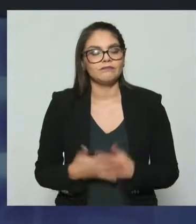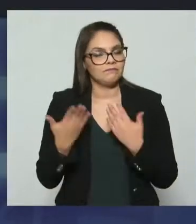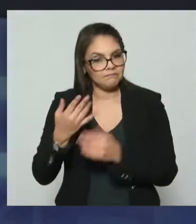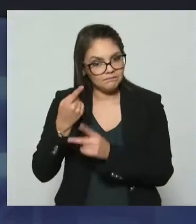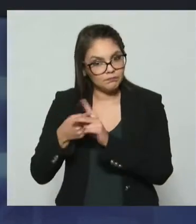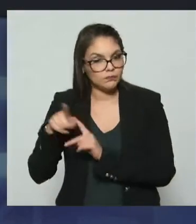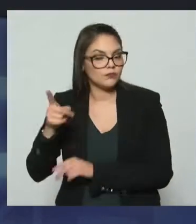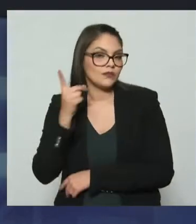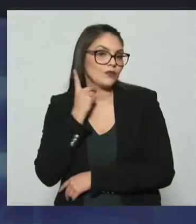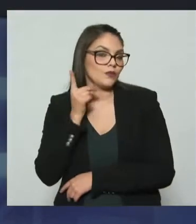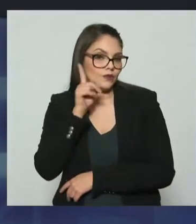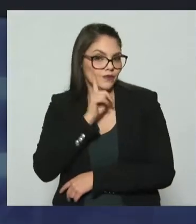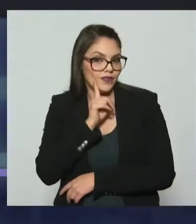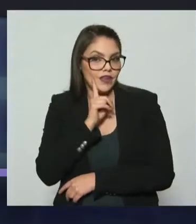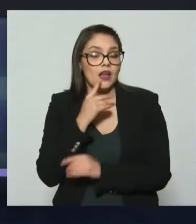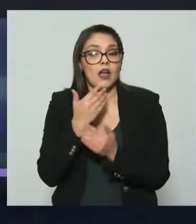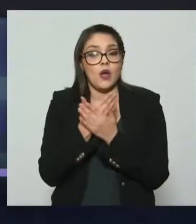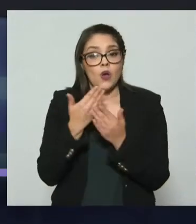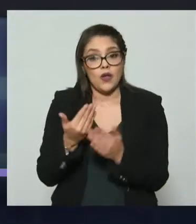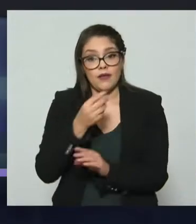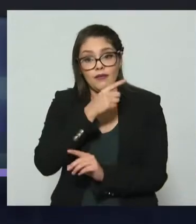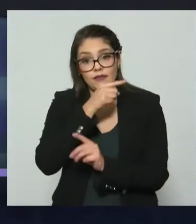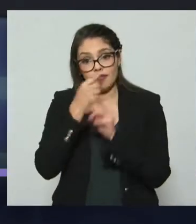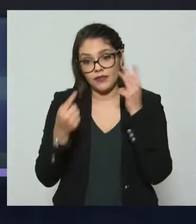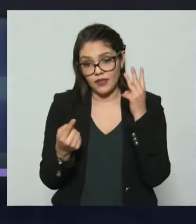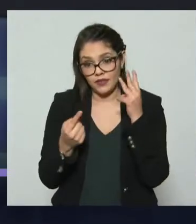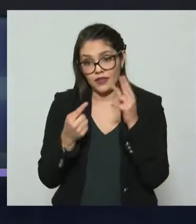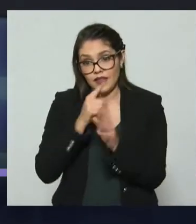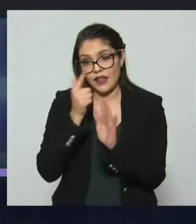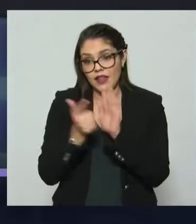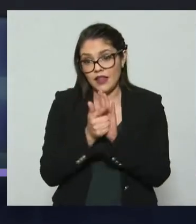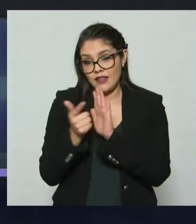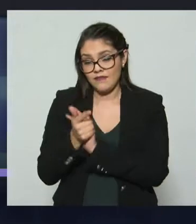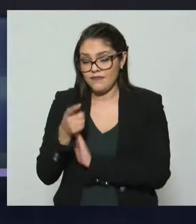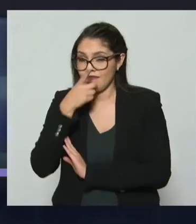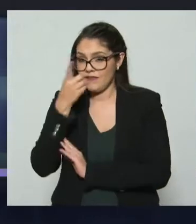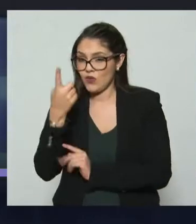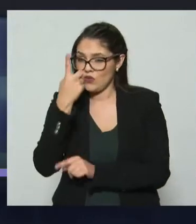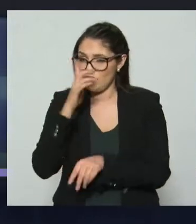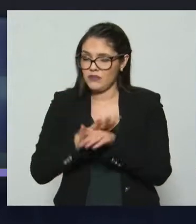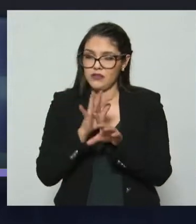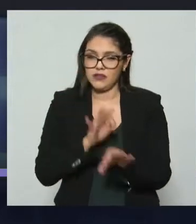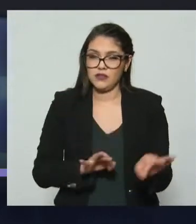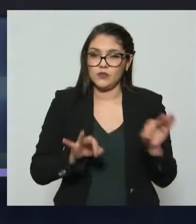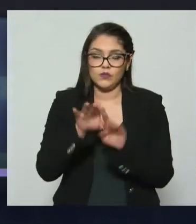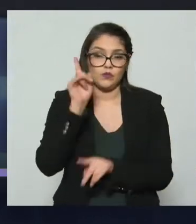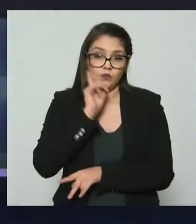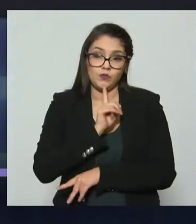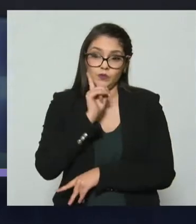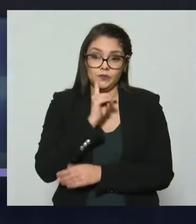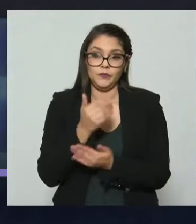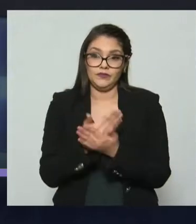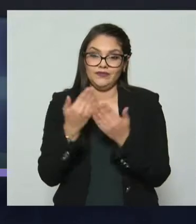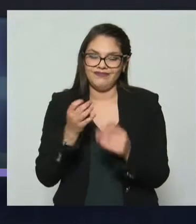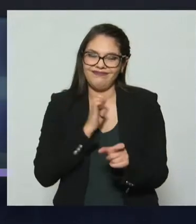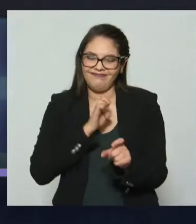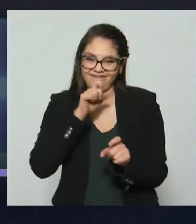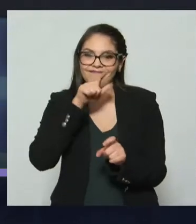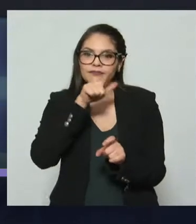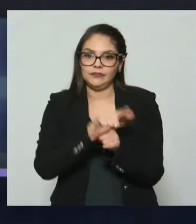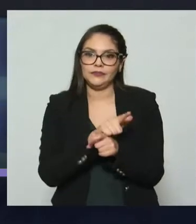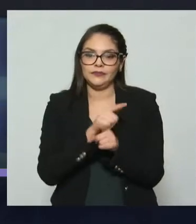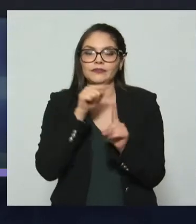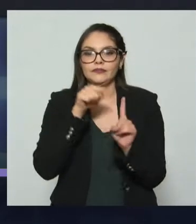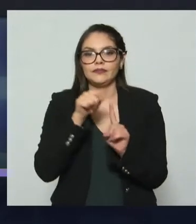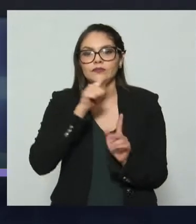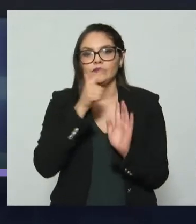mira, en de las 3 leyes que acabas de mencionar, una quizá la más importante para las mujeres en específico como género fue